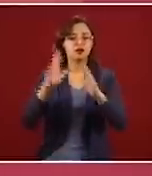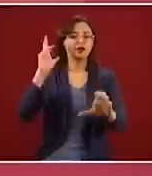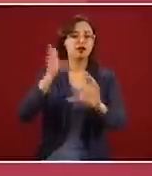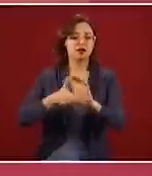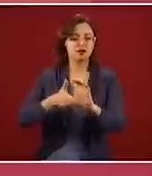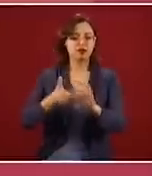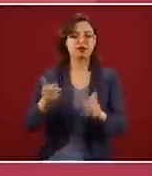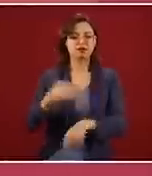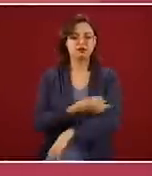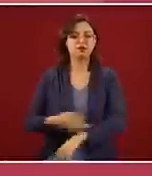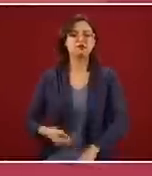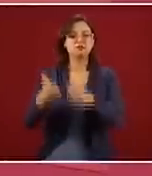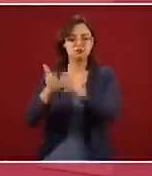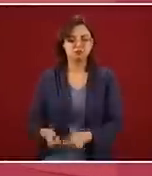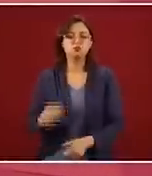para familiares.